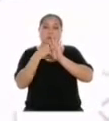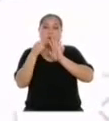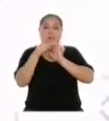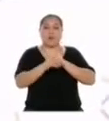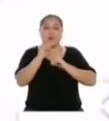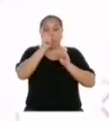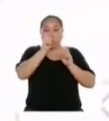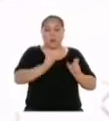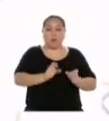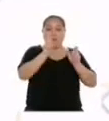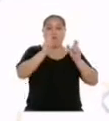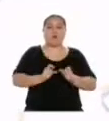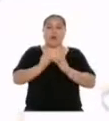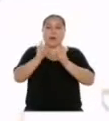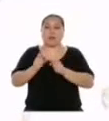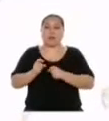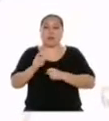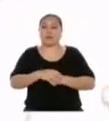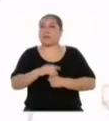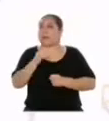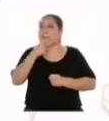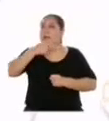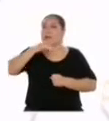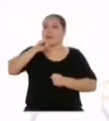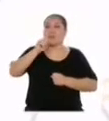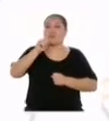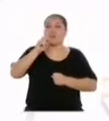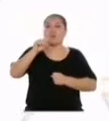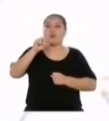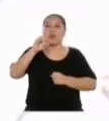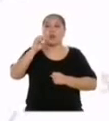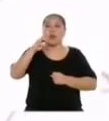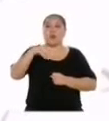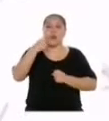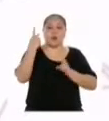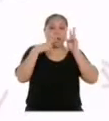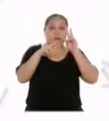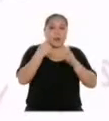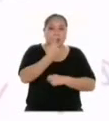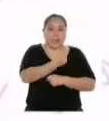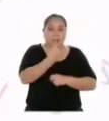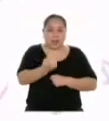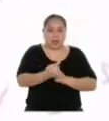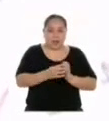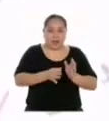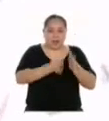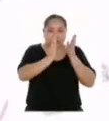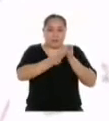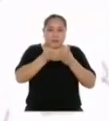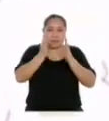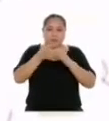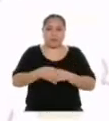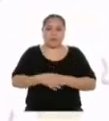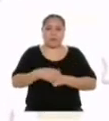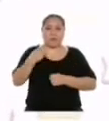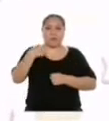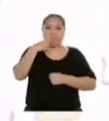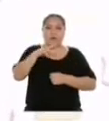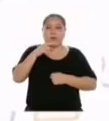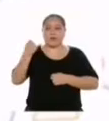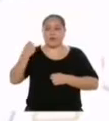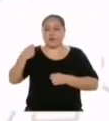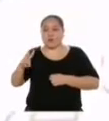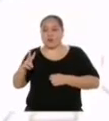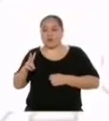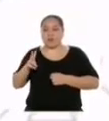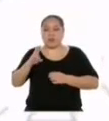barras. El histograma permite ver cada intervalo y su frecuencia. Podemos notar que esta primera barra, la de 12